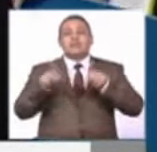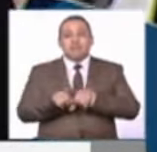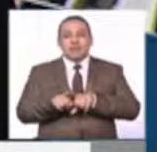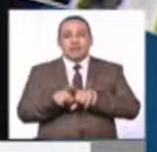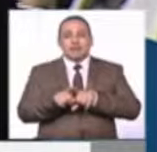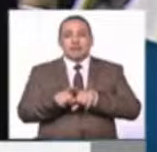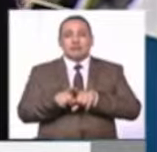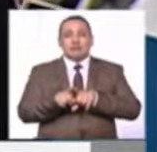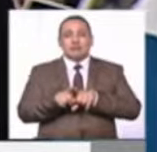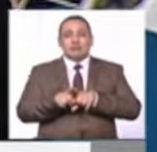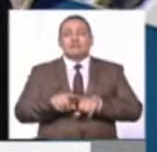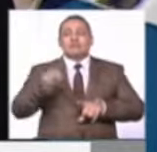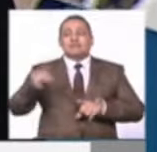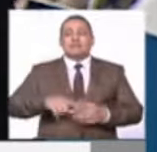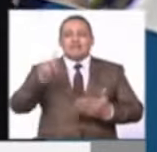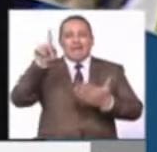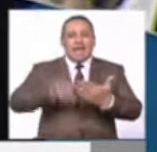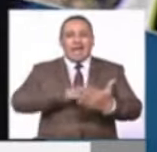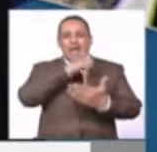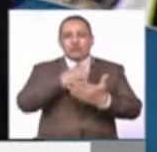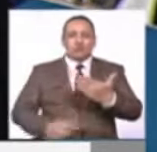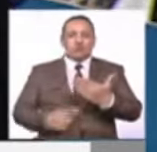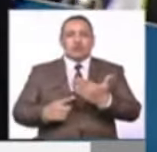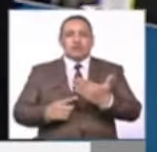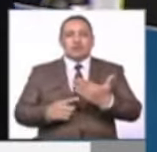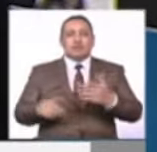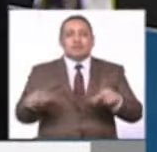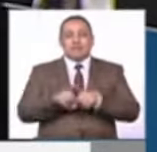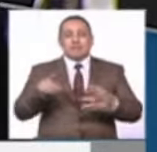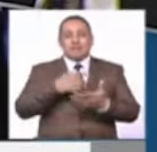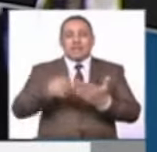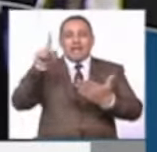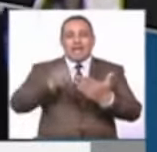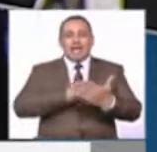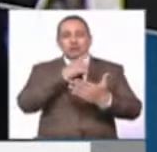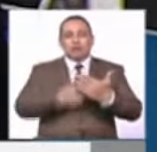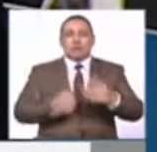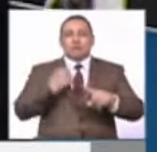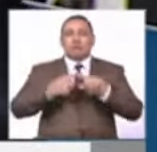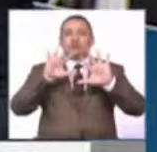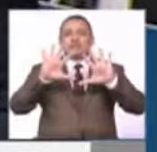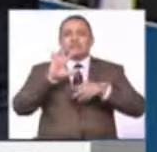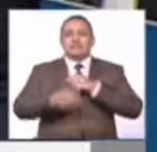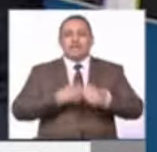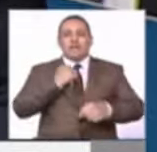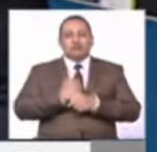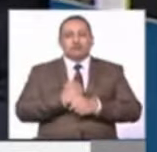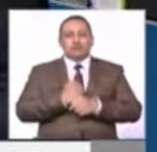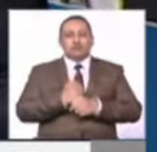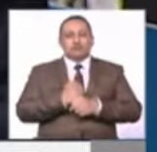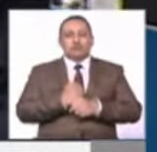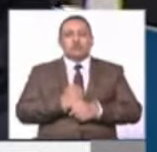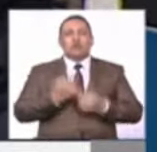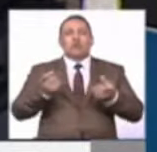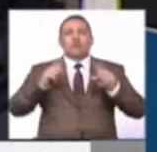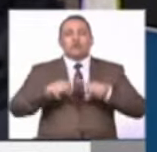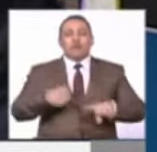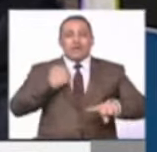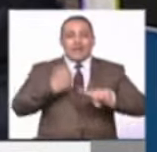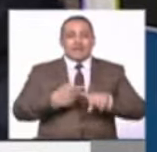además se le inhabilita además de destituirlo se le inhabilita por 10 años cuando alguien es